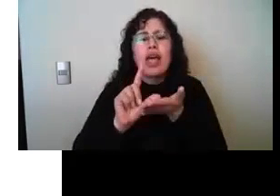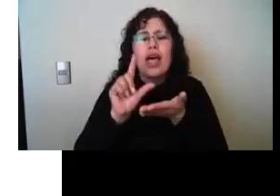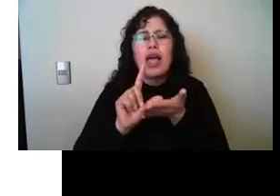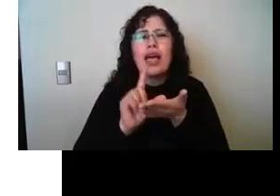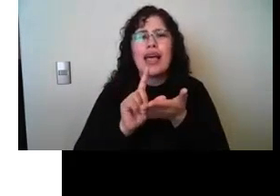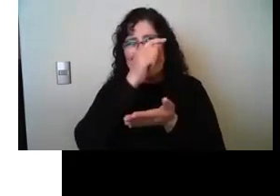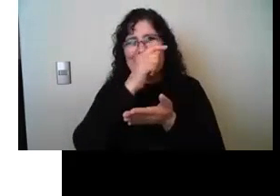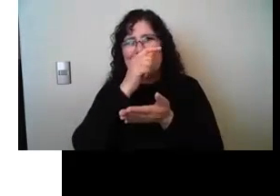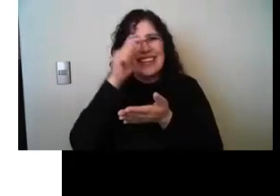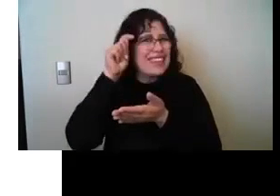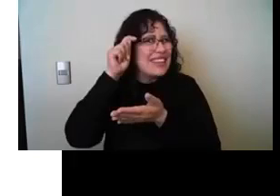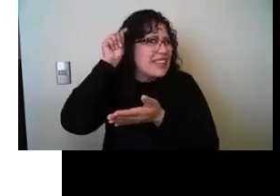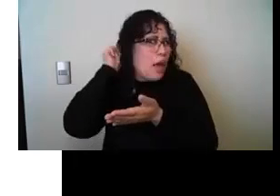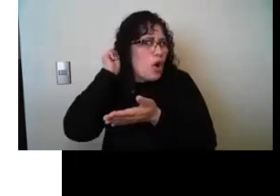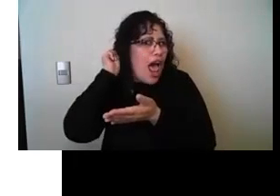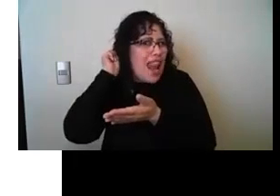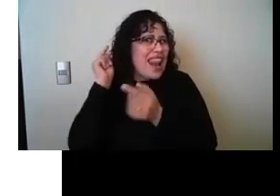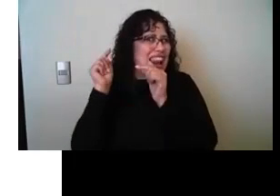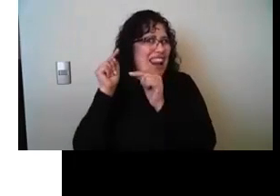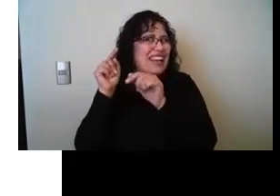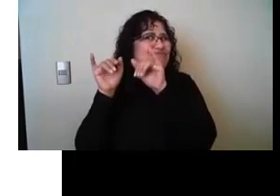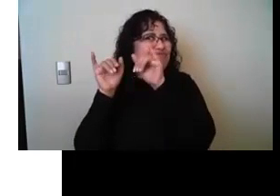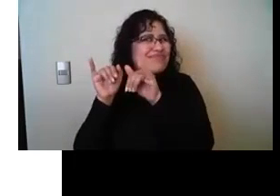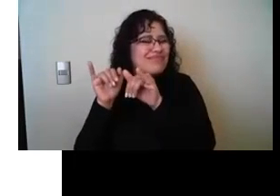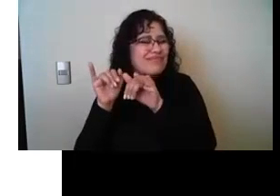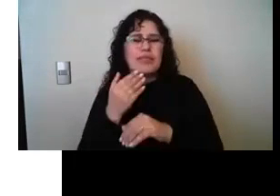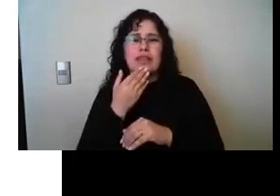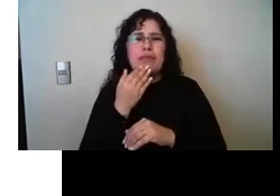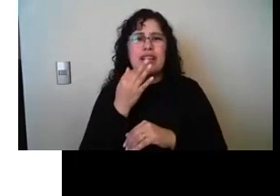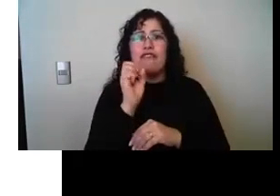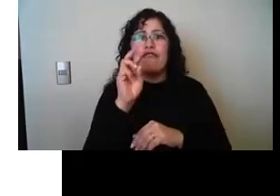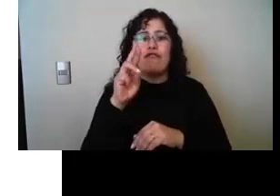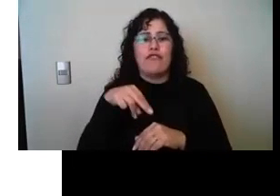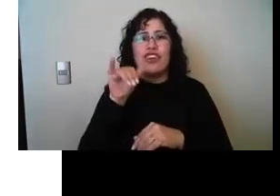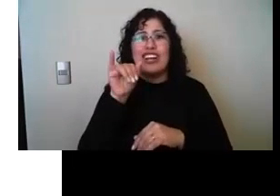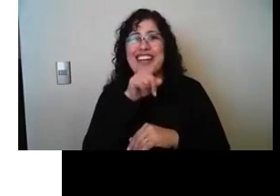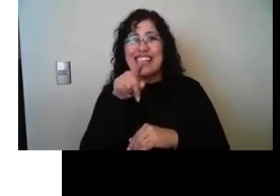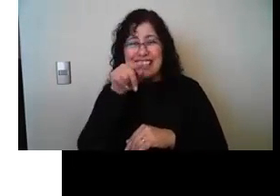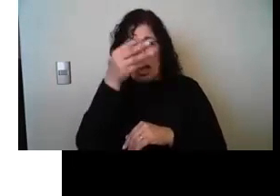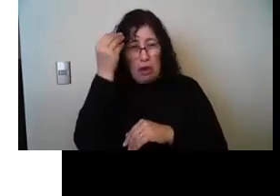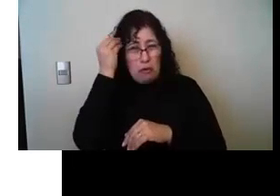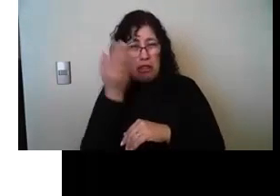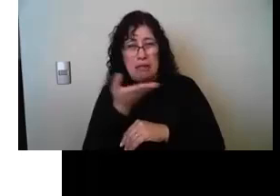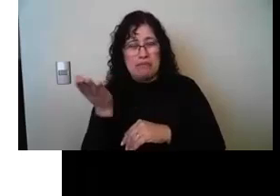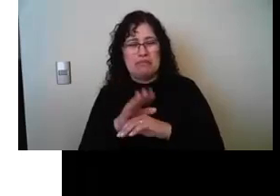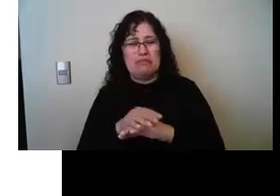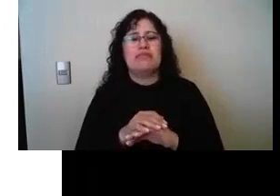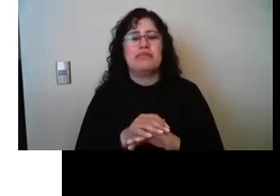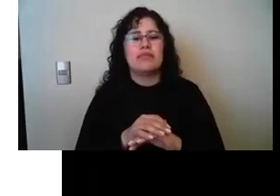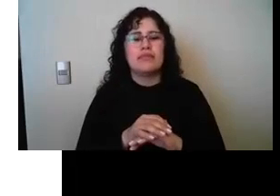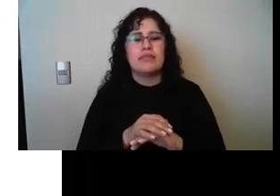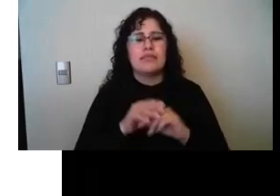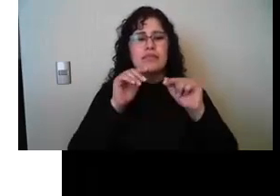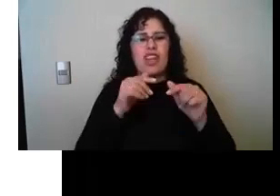temporal, estaba asociado también a lo que es fornix, eh, desde el corte